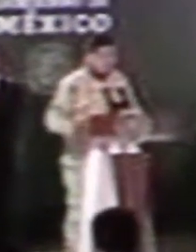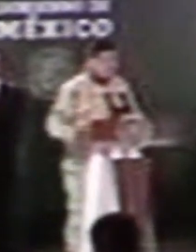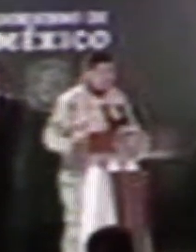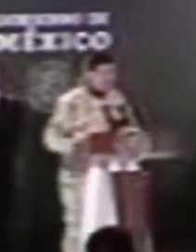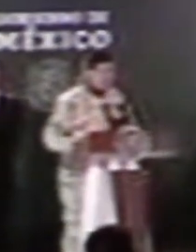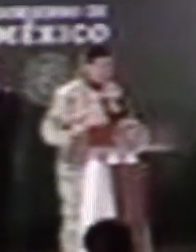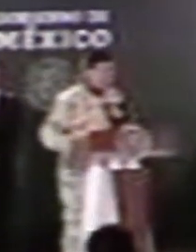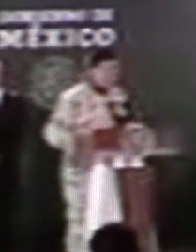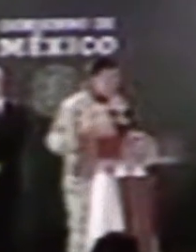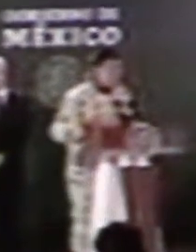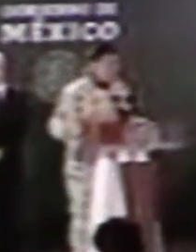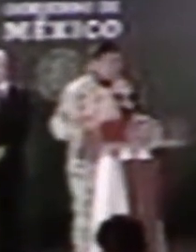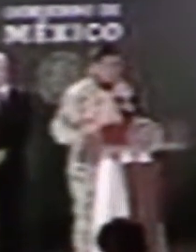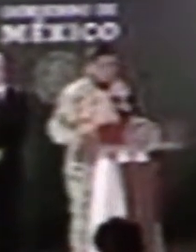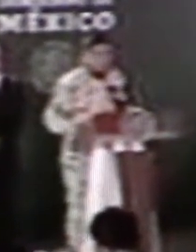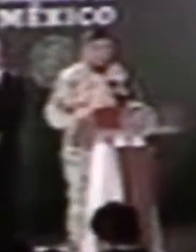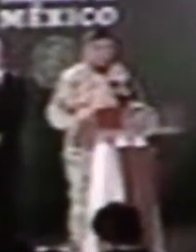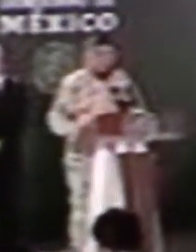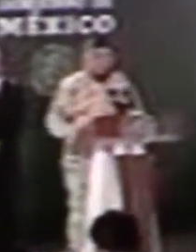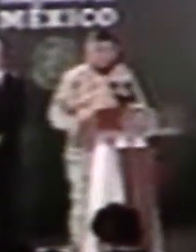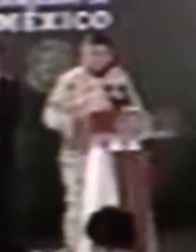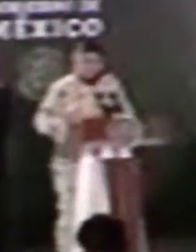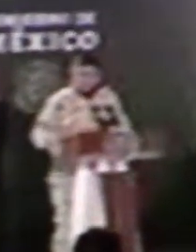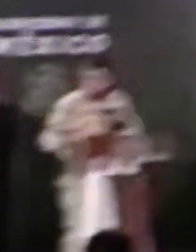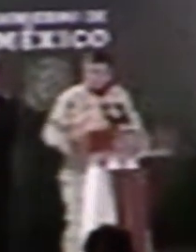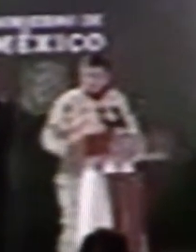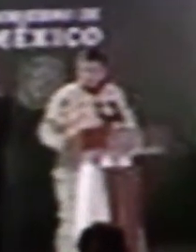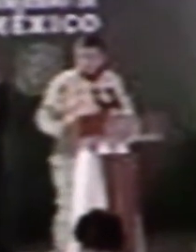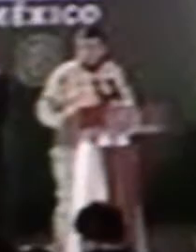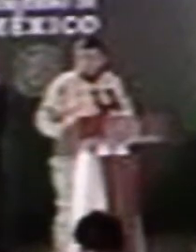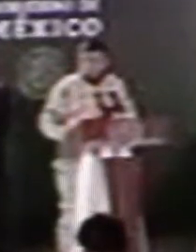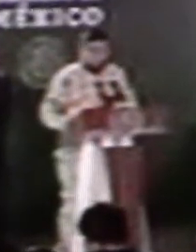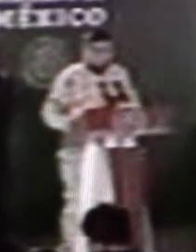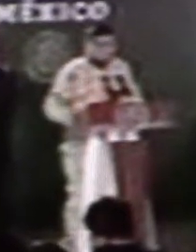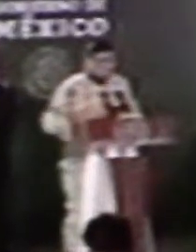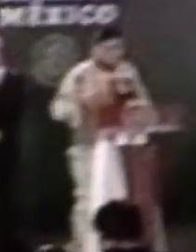necesidad de elevar el nivel de alerta, sigue normal.